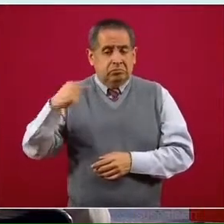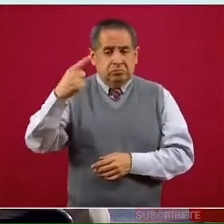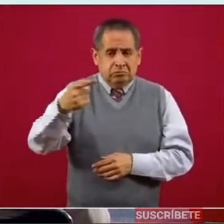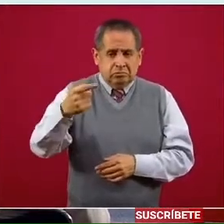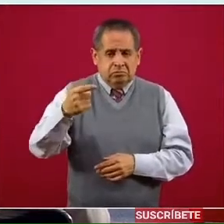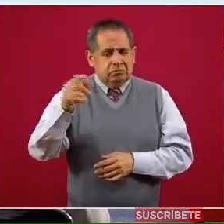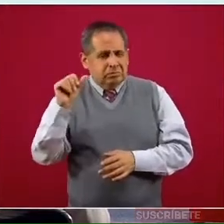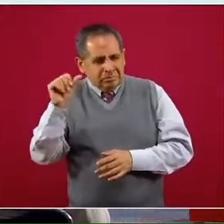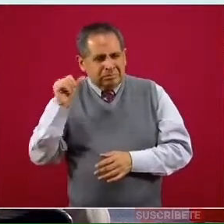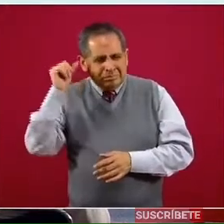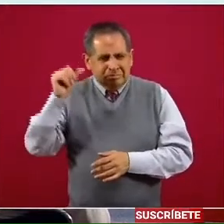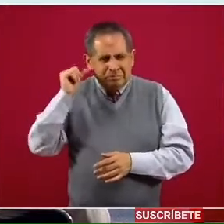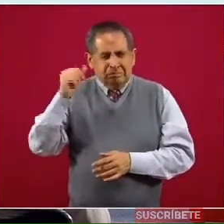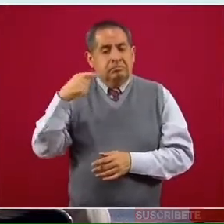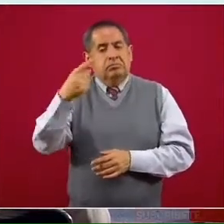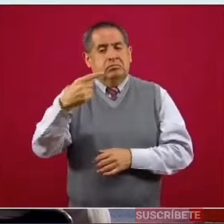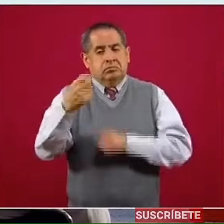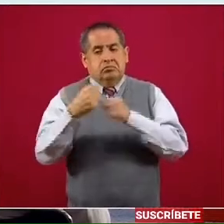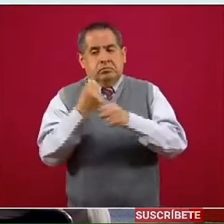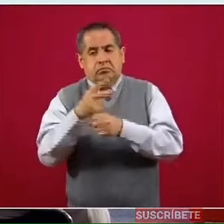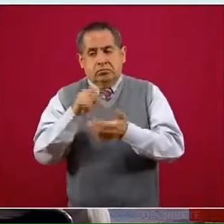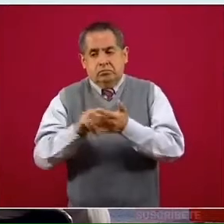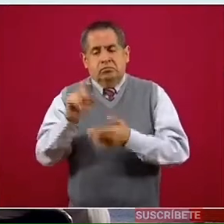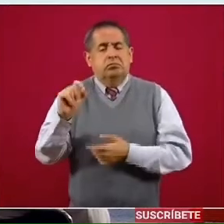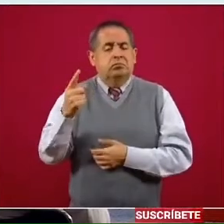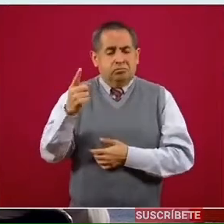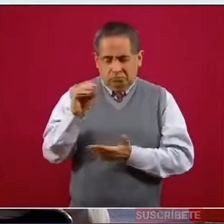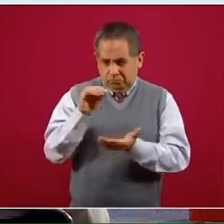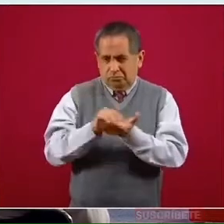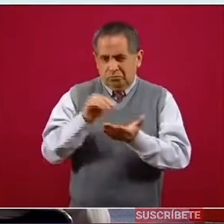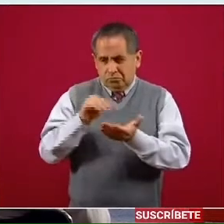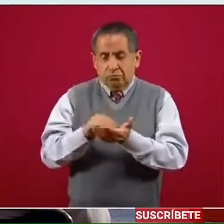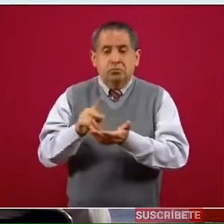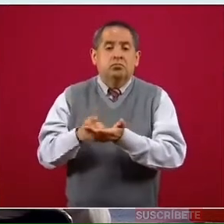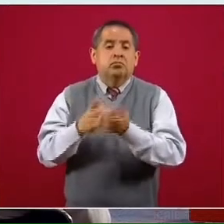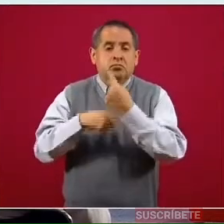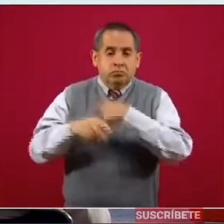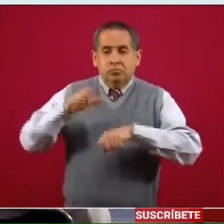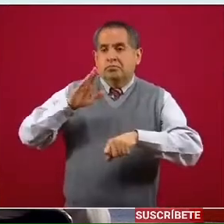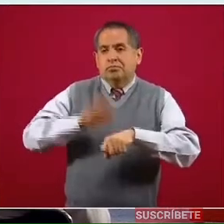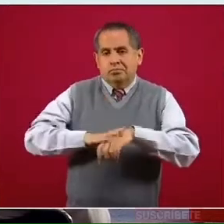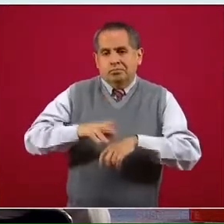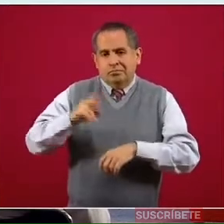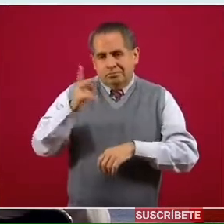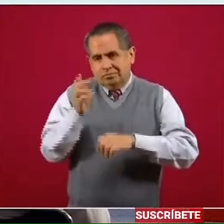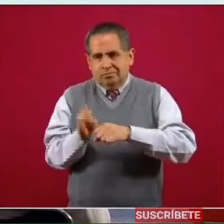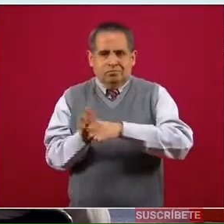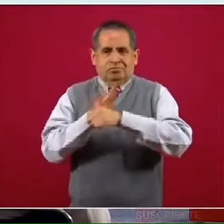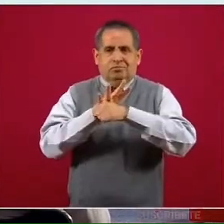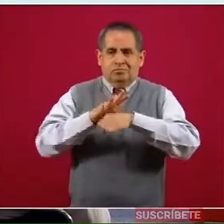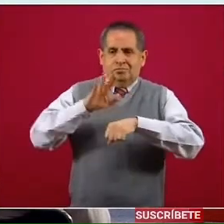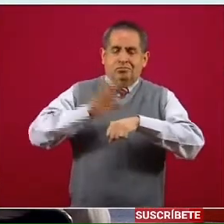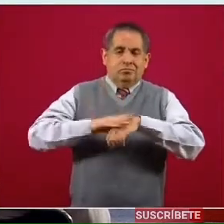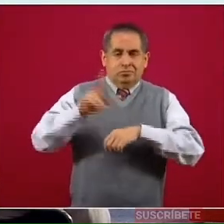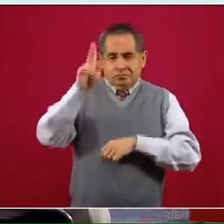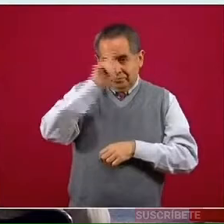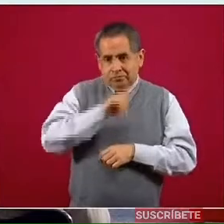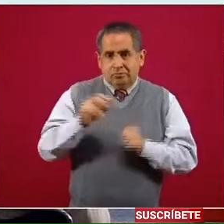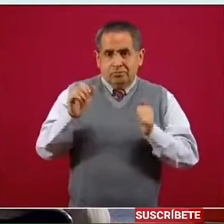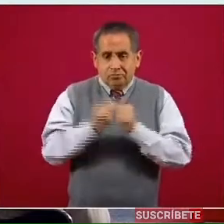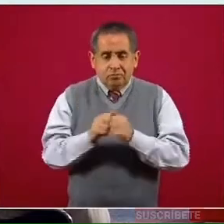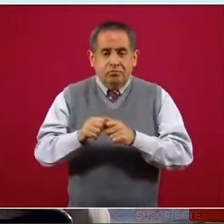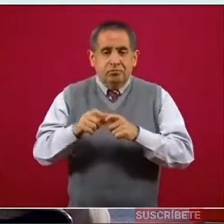año o abril del siguiente año de 2021 pudiera regresar COVID-19 junto